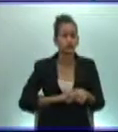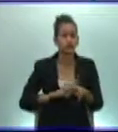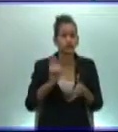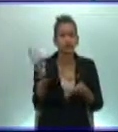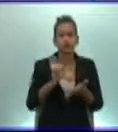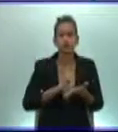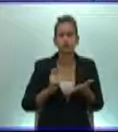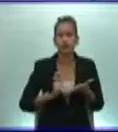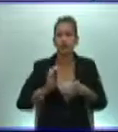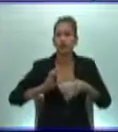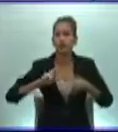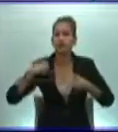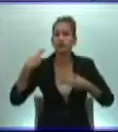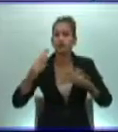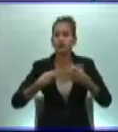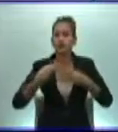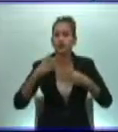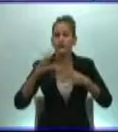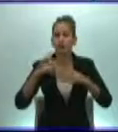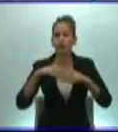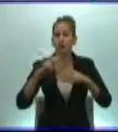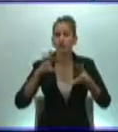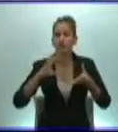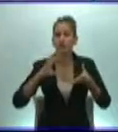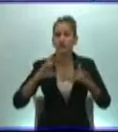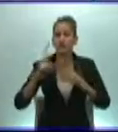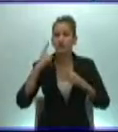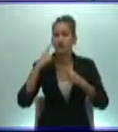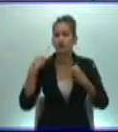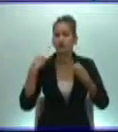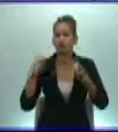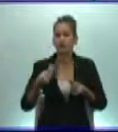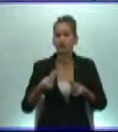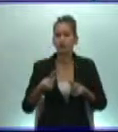y anotes los datos que te ofrece el ejercicio.